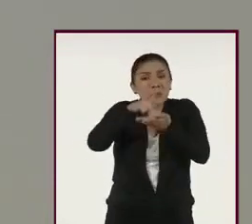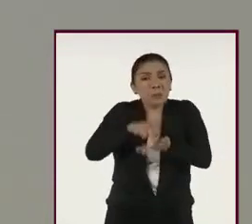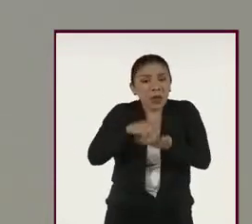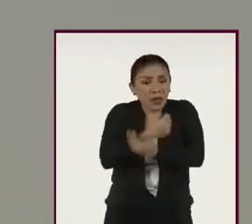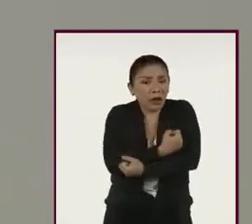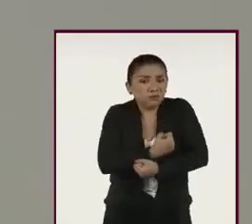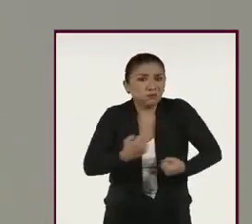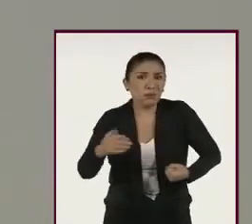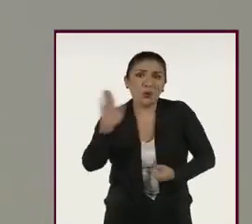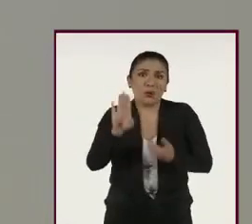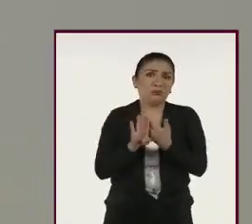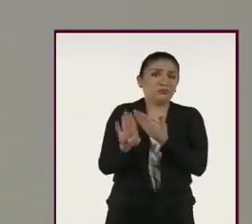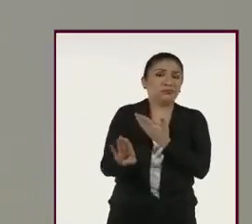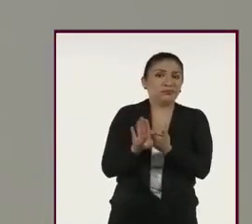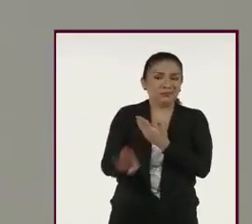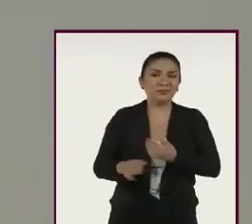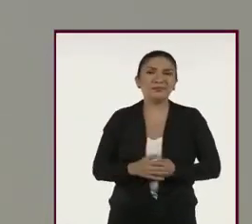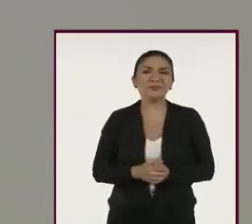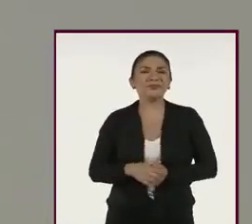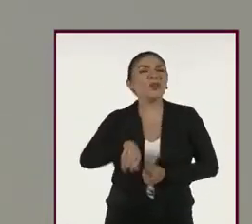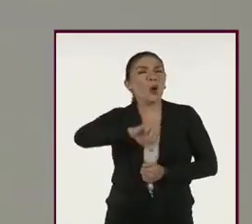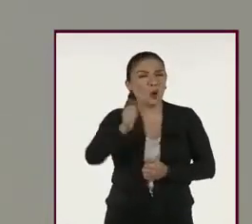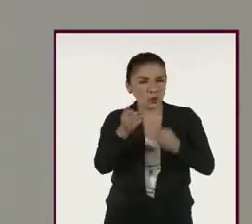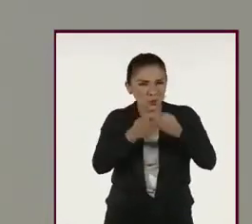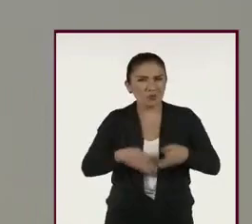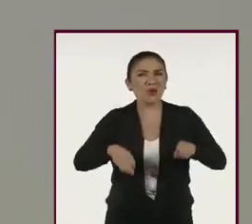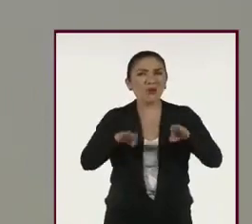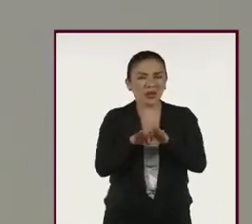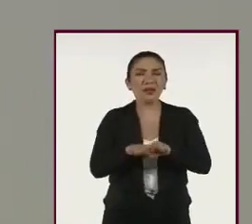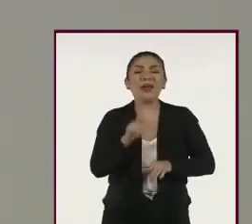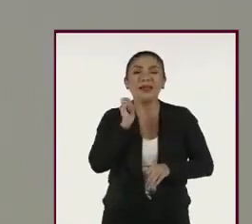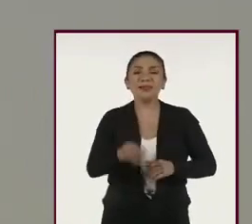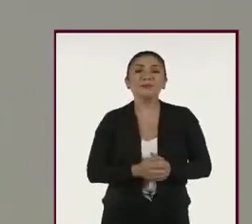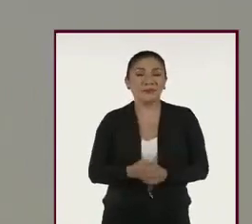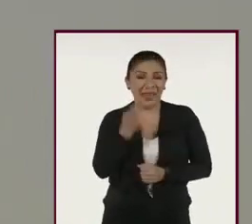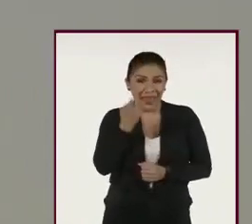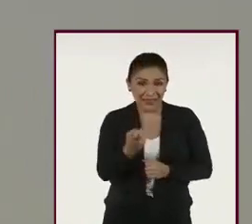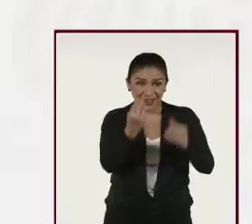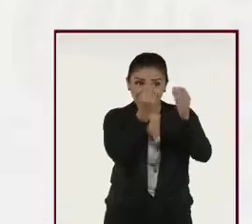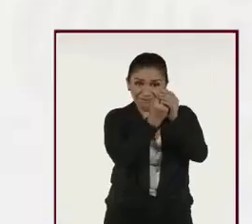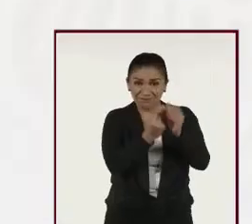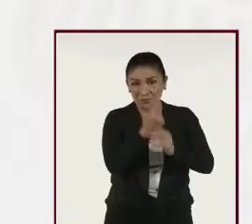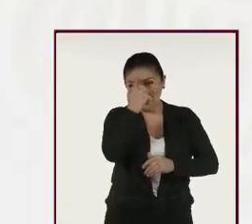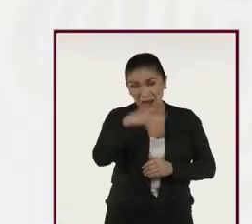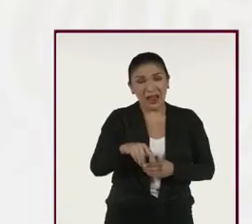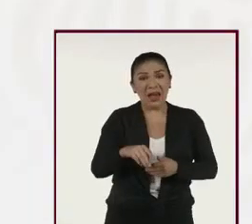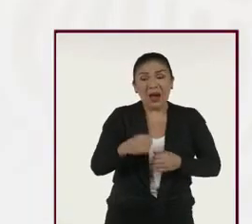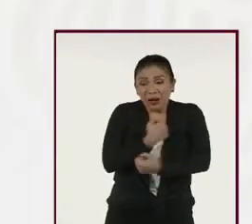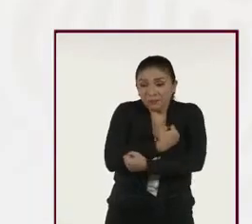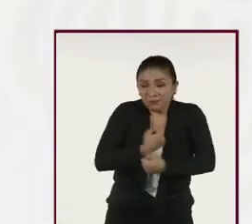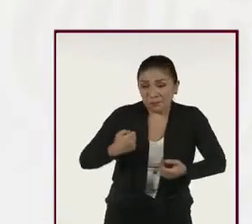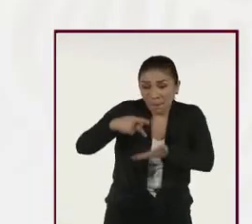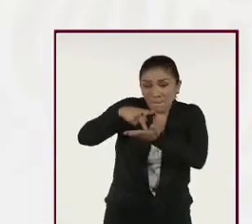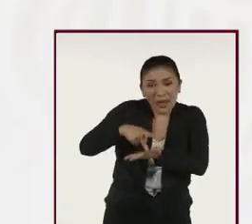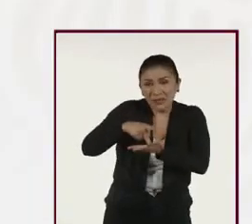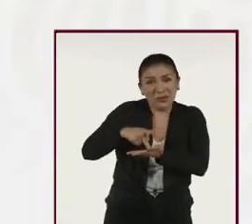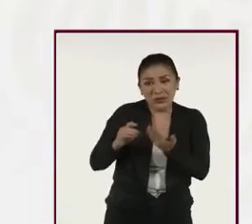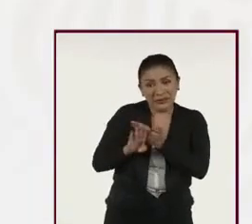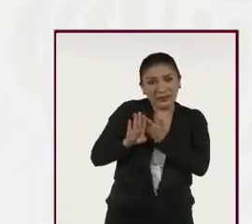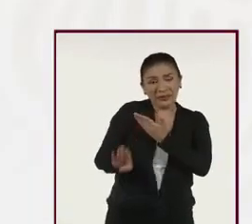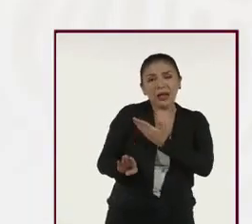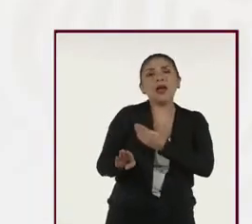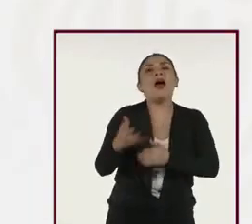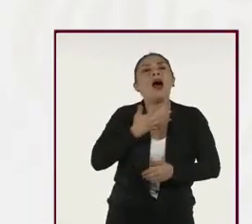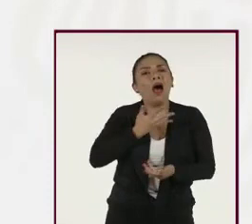una ganancia de peso. Y algo muy importante es que dentro de estas conductas para evitar la ganancia de peso, también se